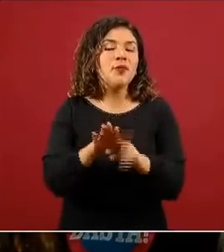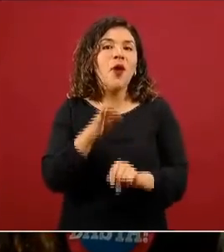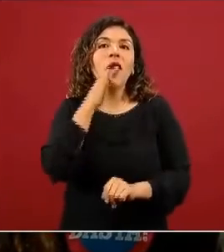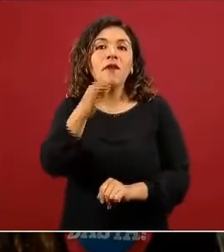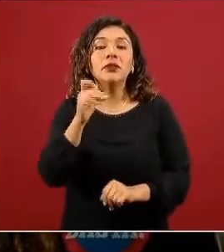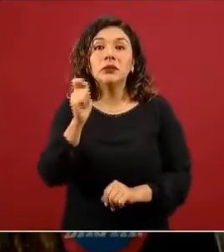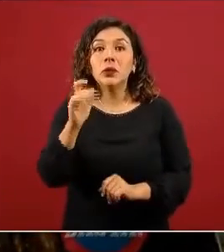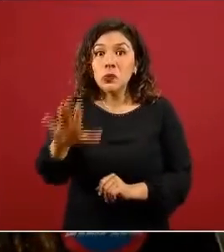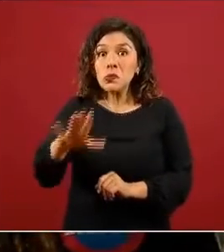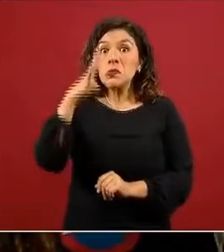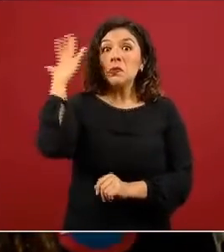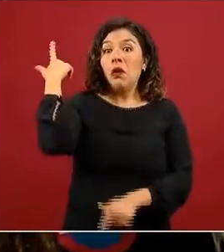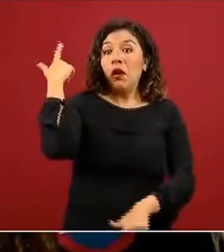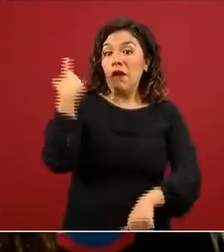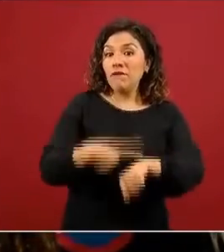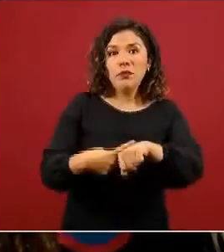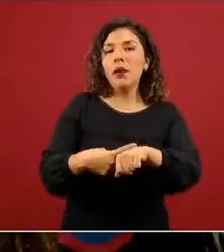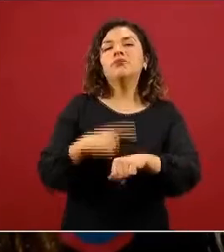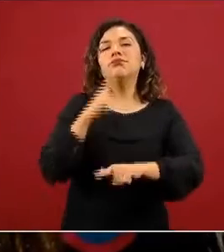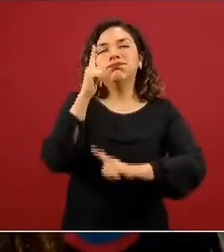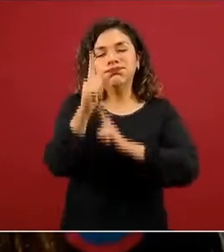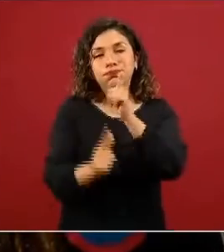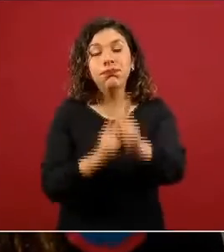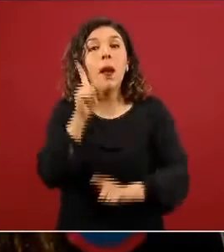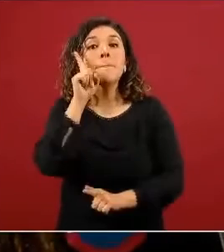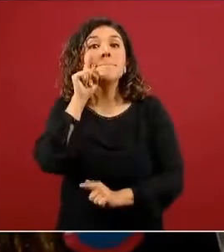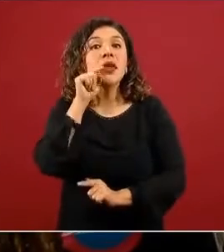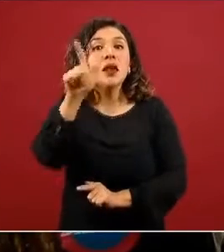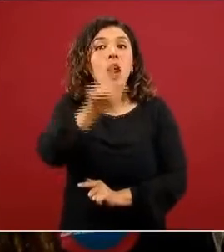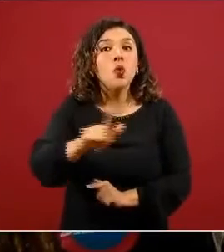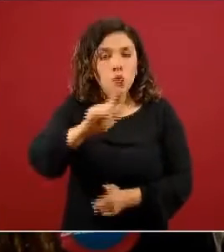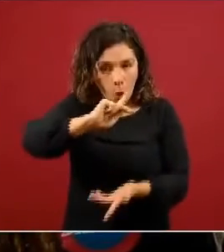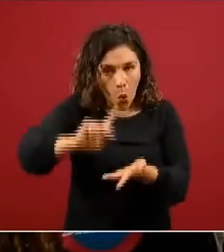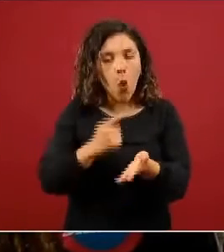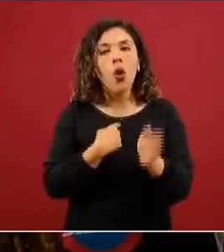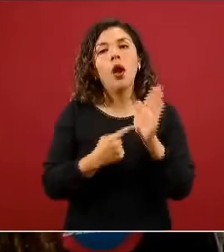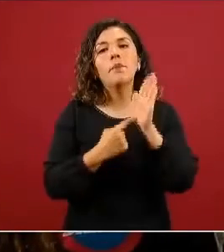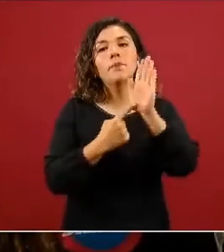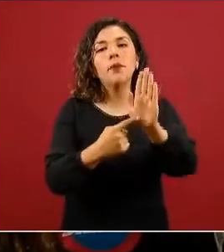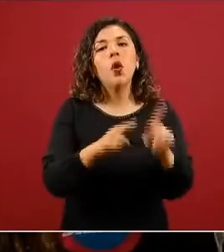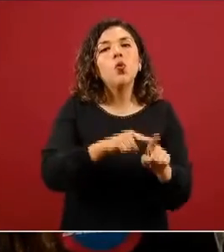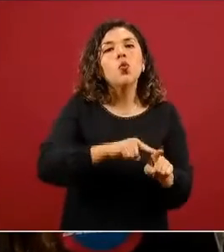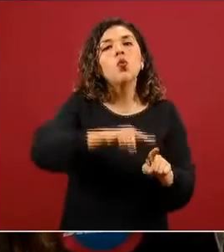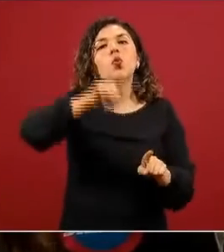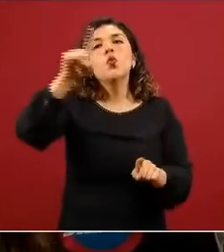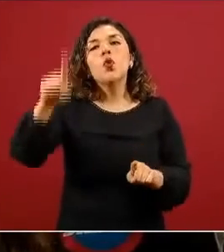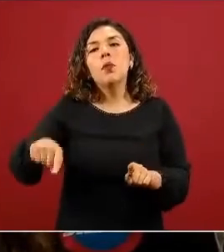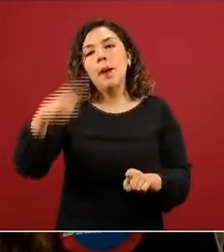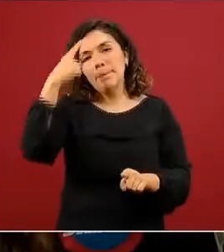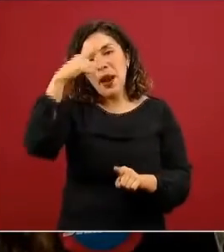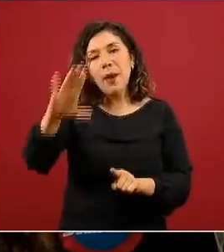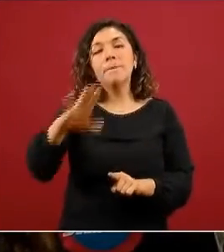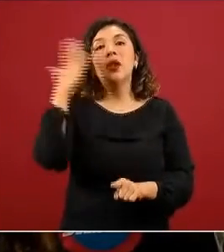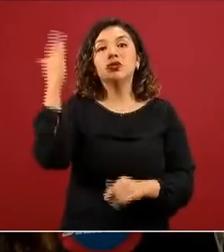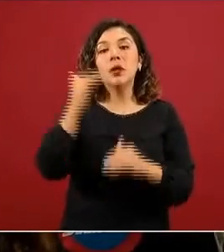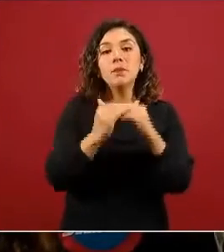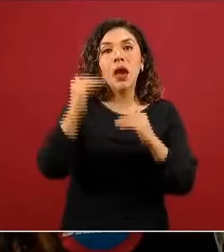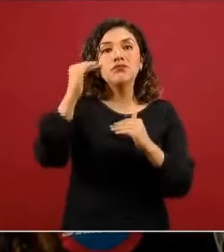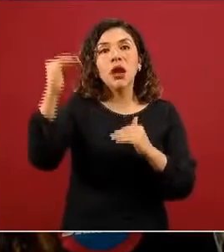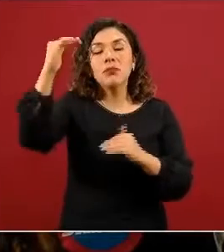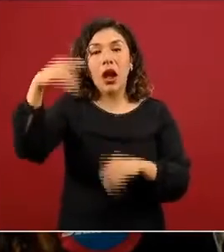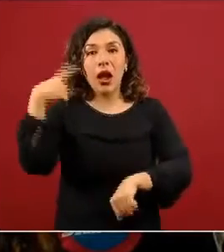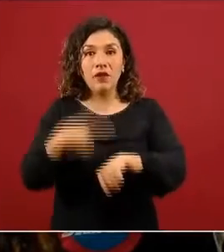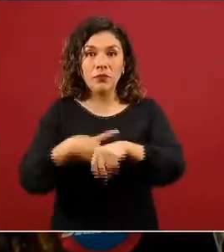la desaceleración de la epidemia. Mañana lunes presentaremos nuevamente la curva de velocidad de incremento